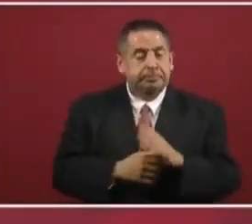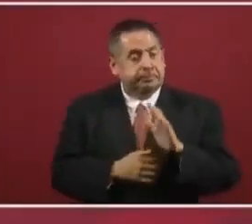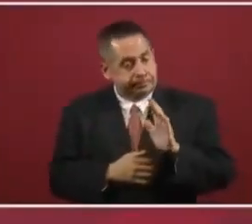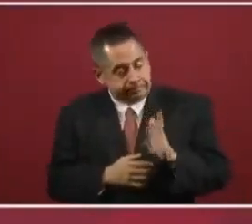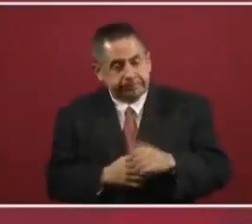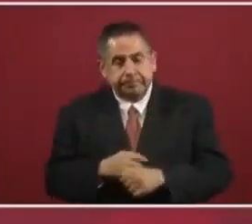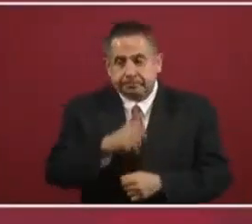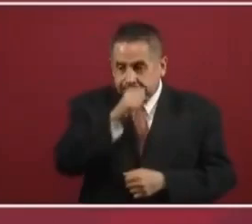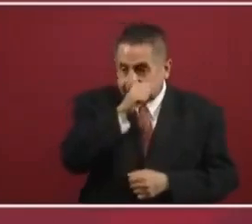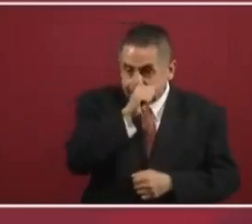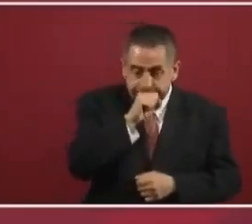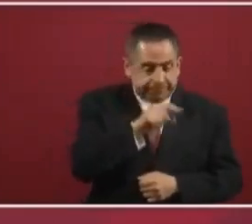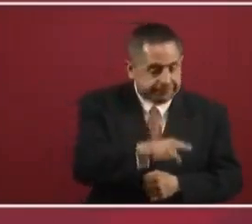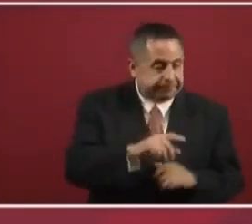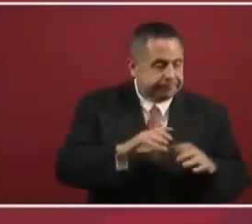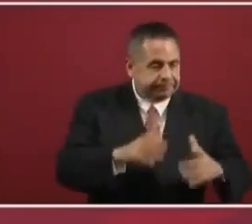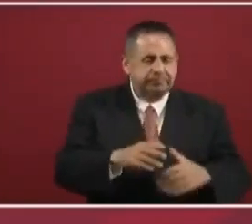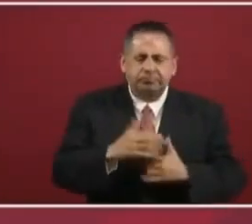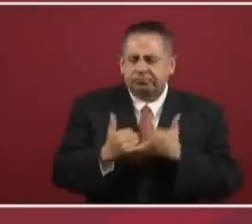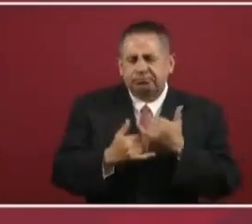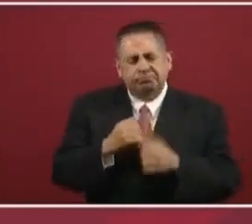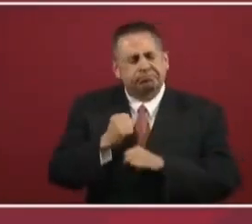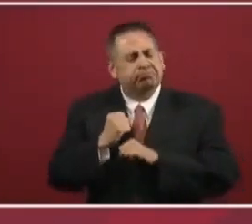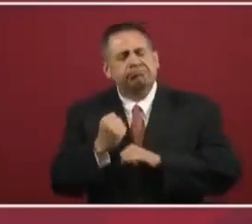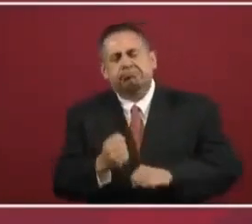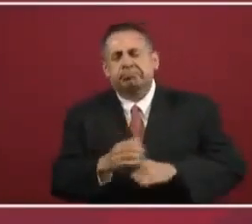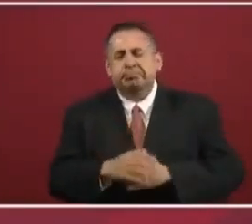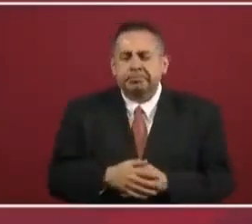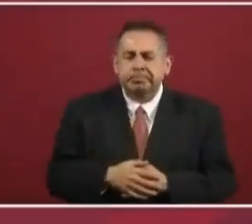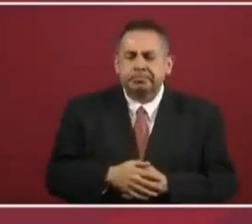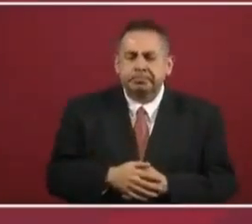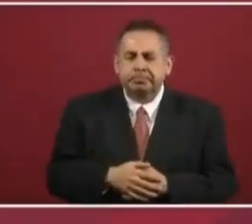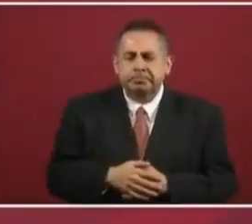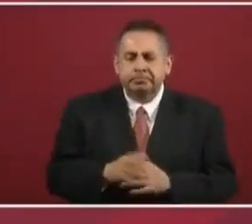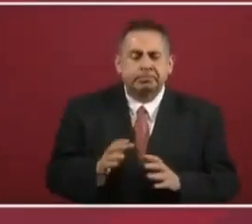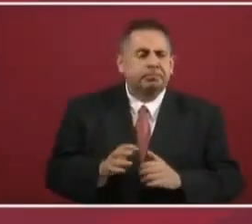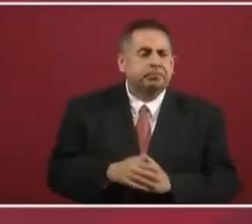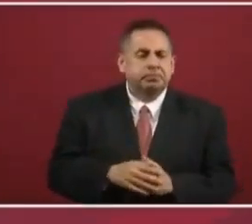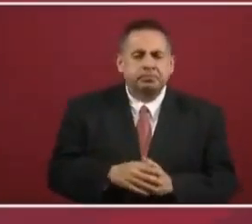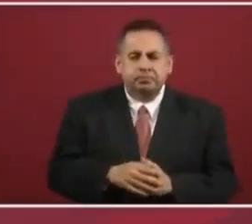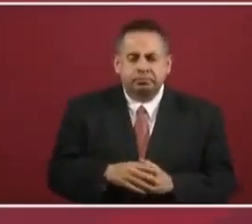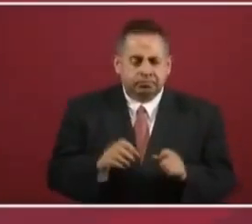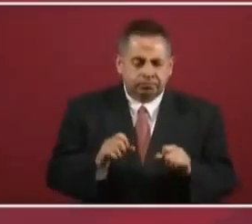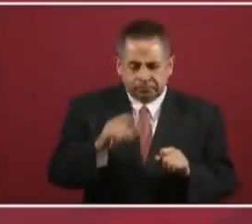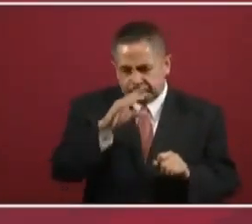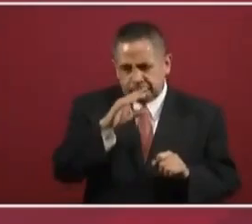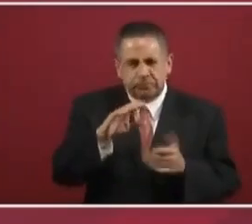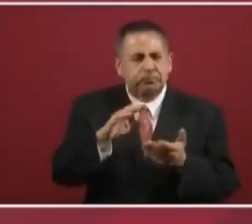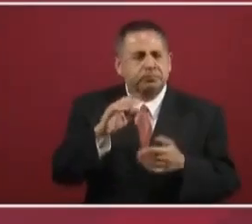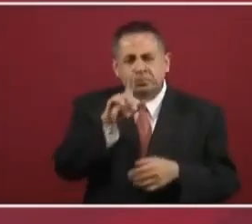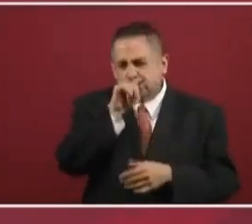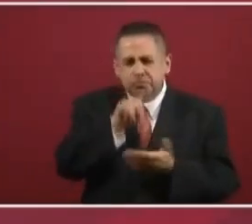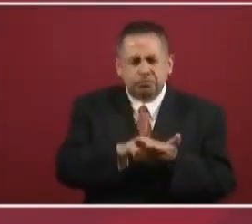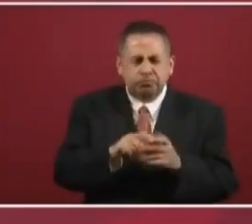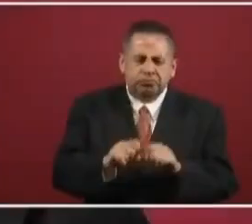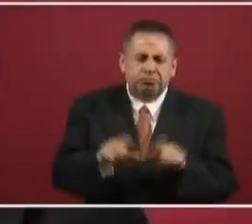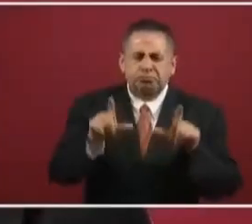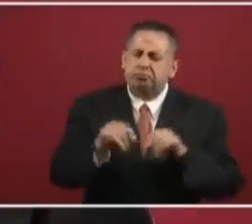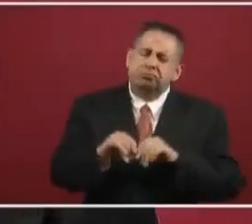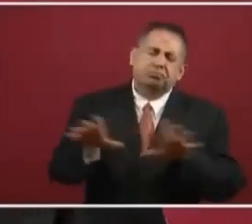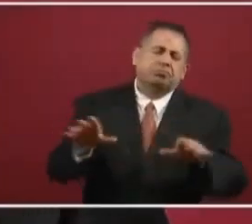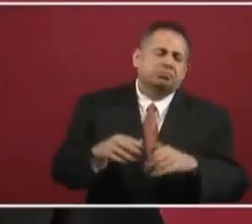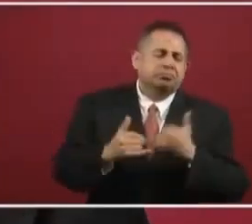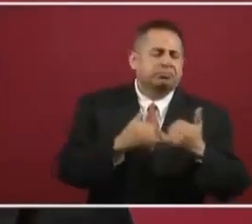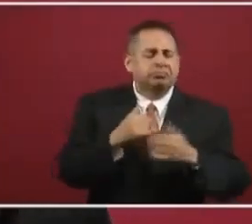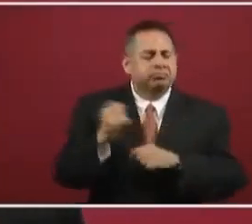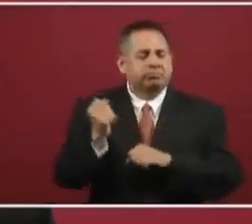tiempo entonces subí que estaba yo jugando bisb y